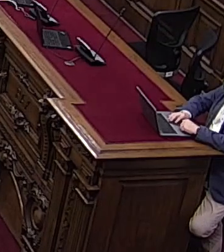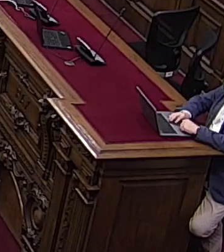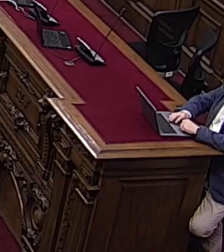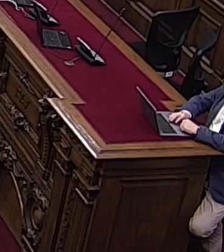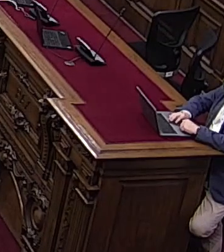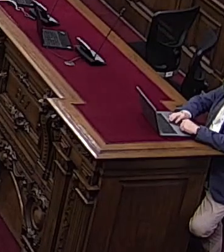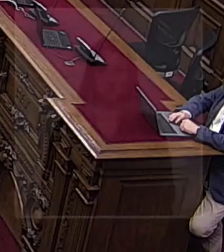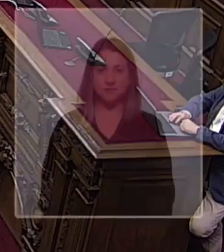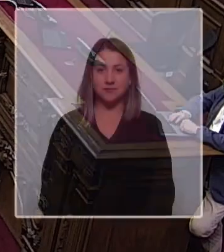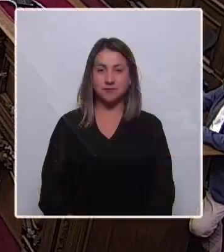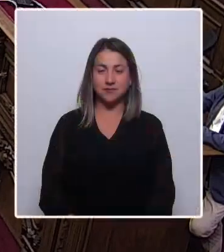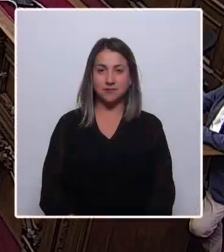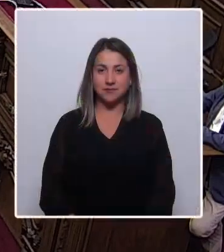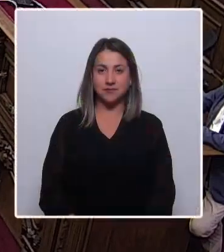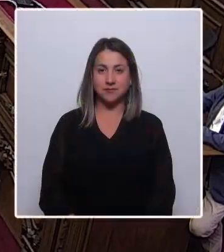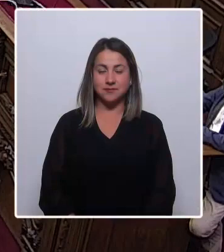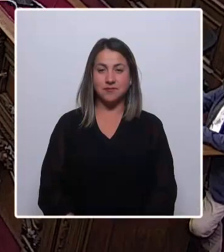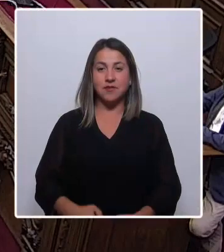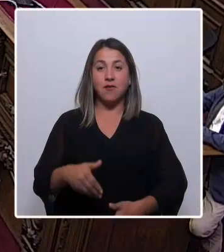¿Han emitido su voto?